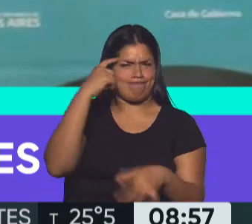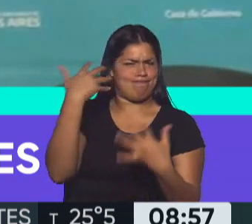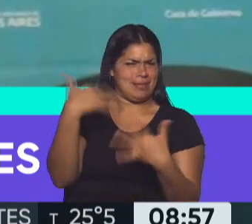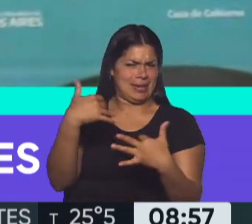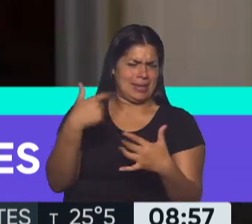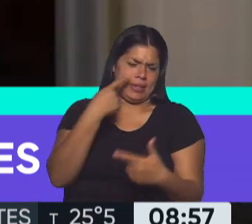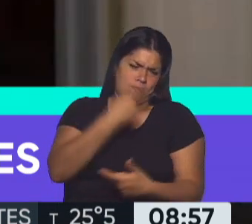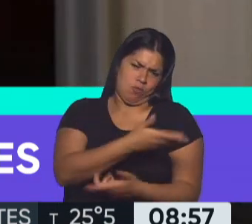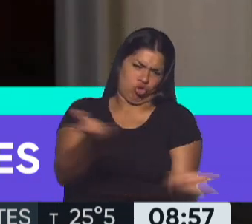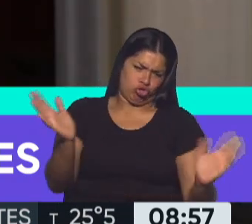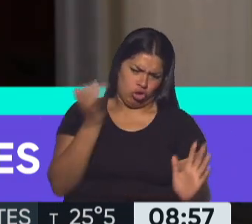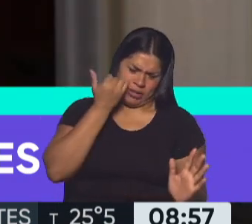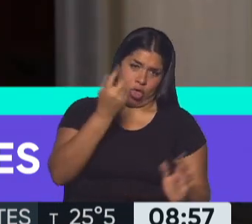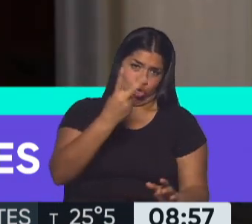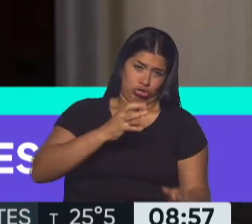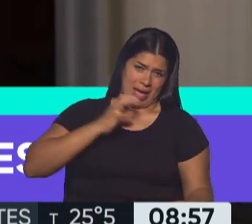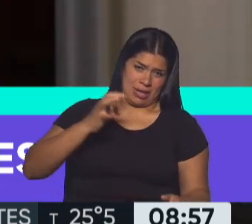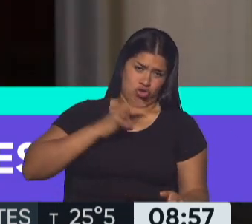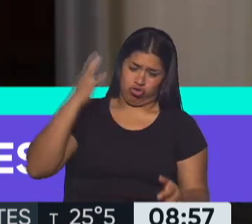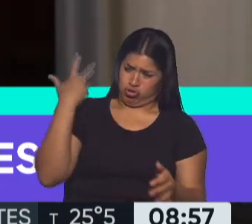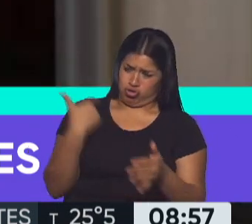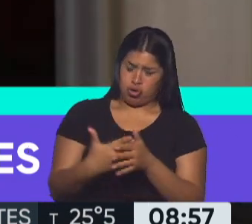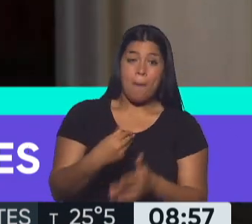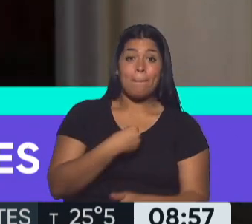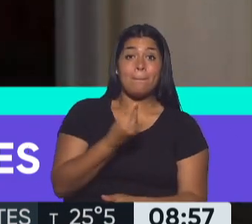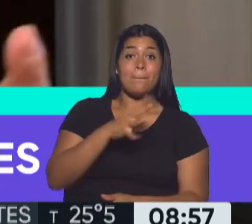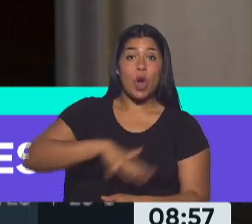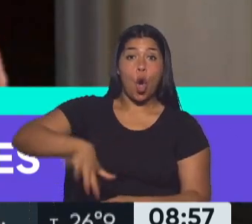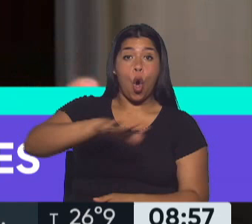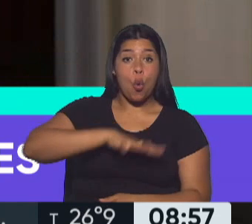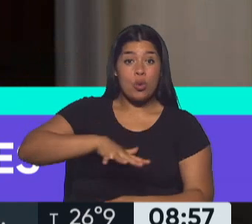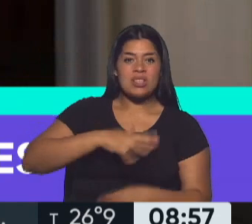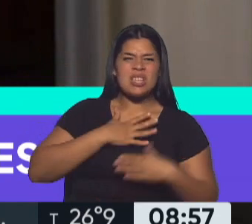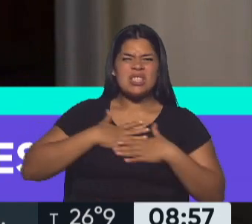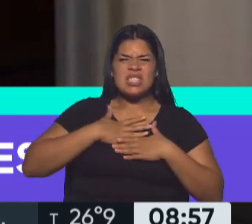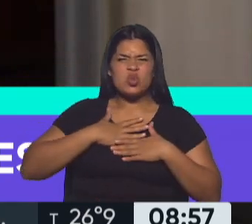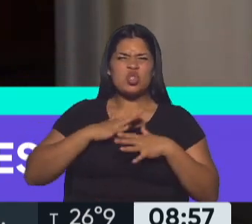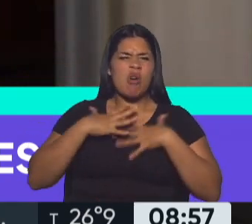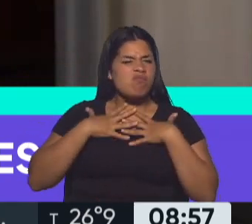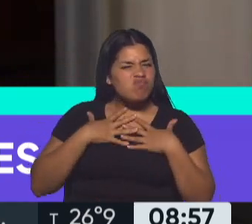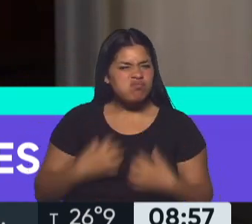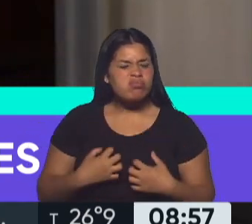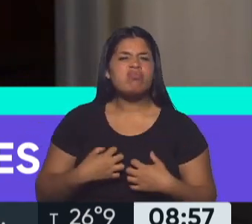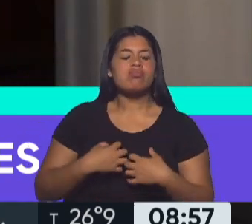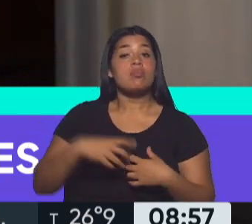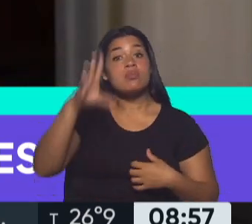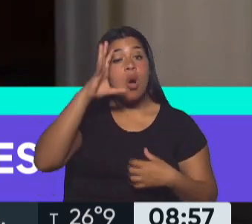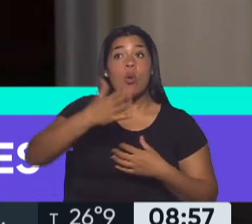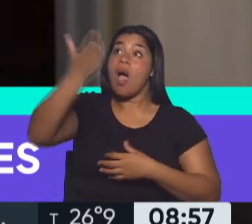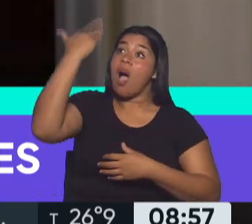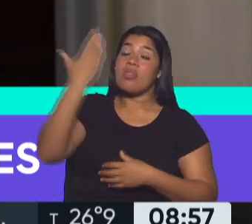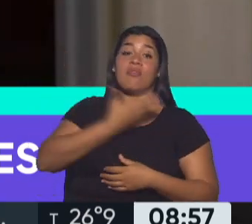Hace 2 años que la provincia no pasa por esas angustias estacionales que todos recordamos de